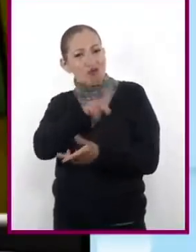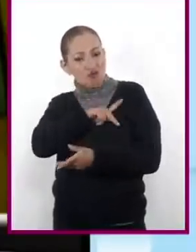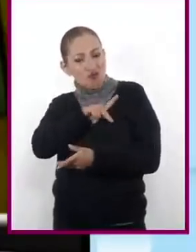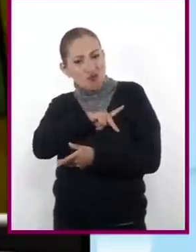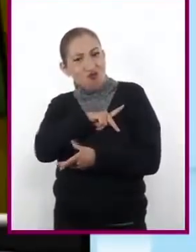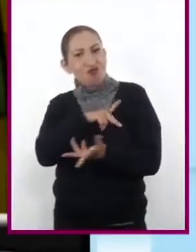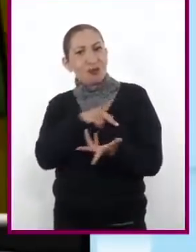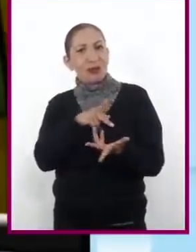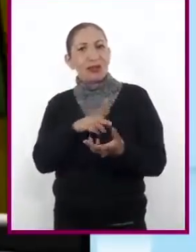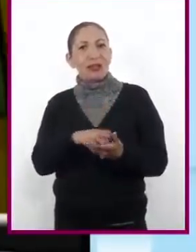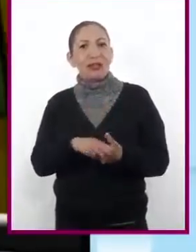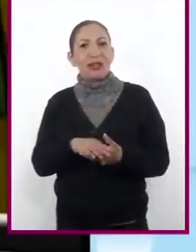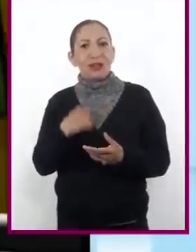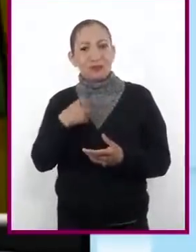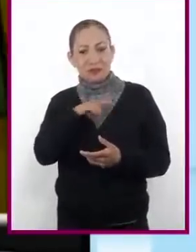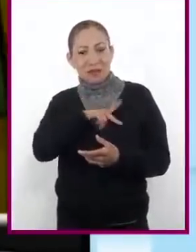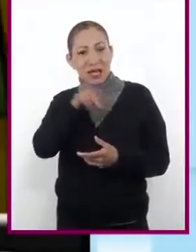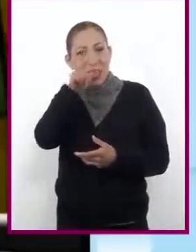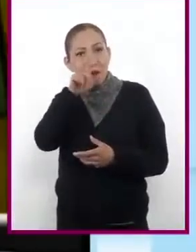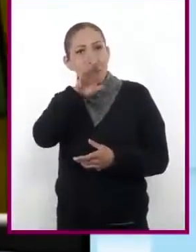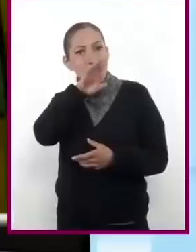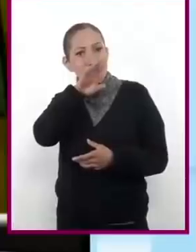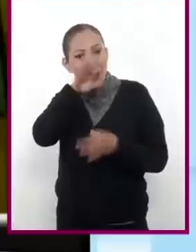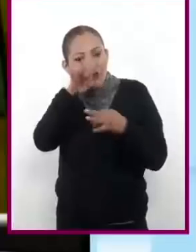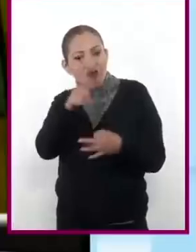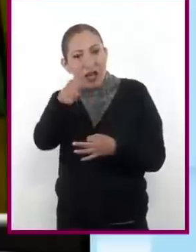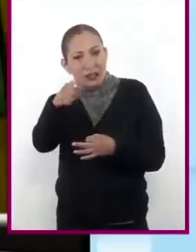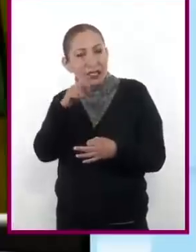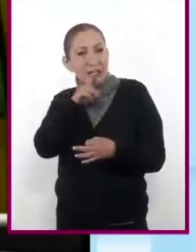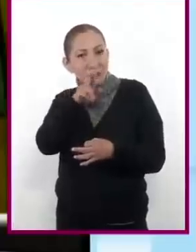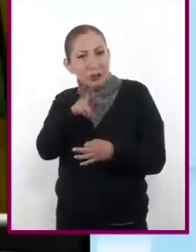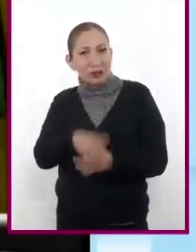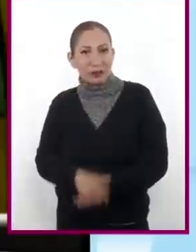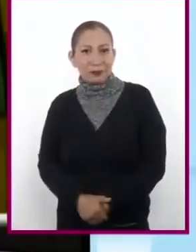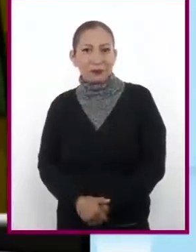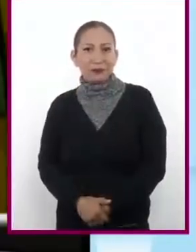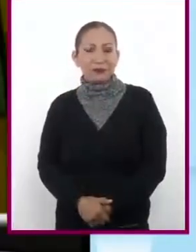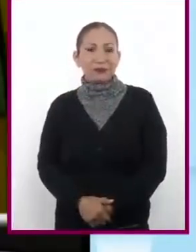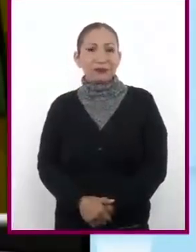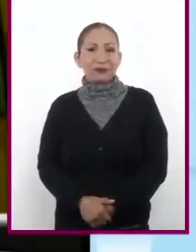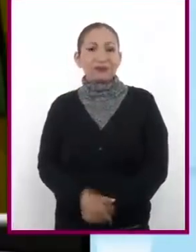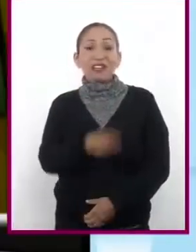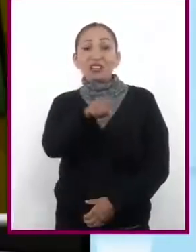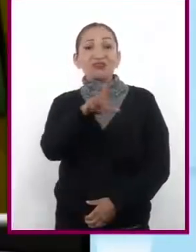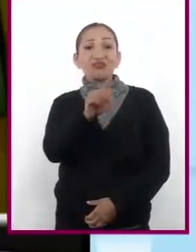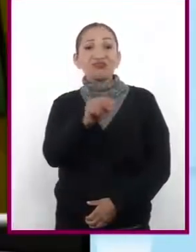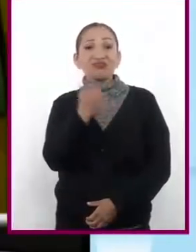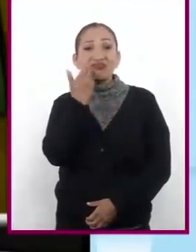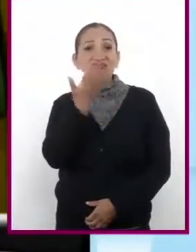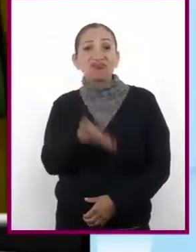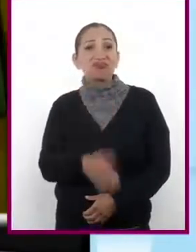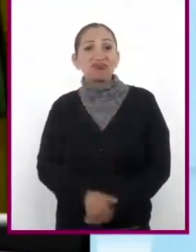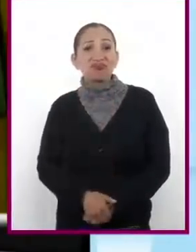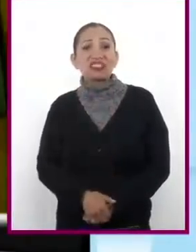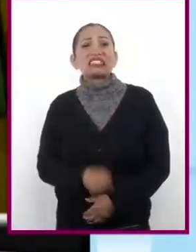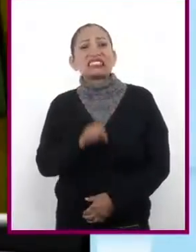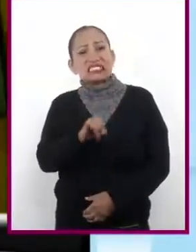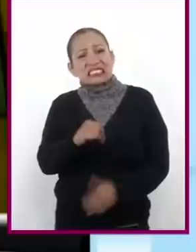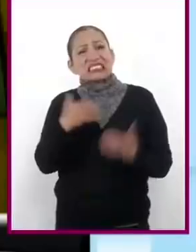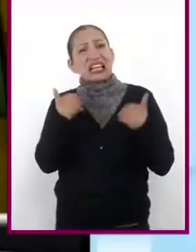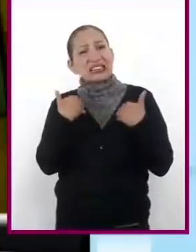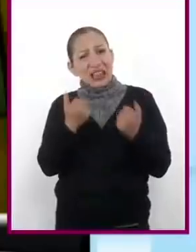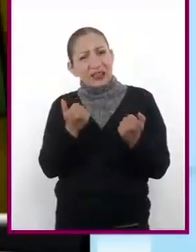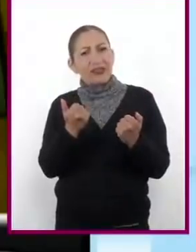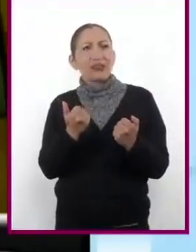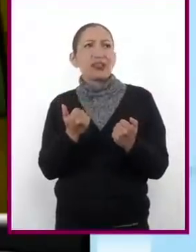lo que es lengua materna es así. Y pues no, sí lo llegan a